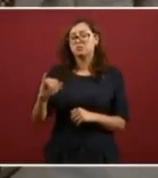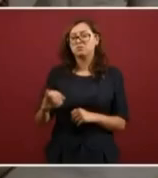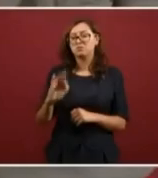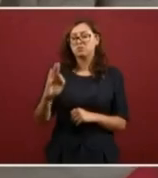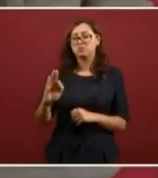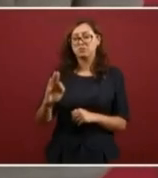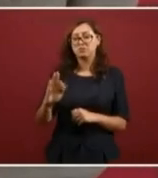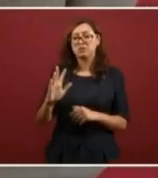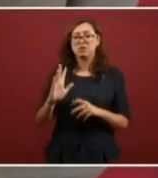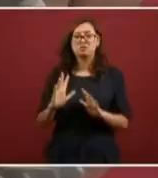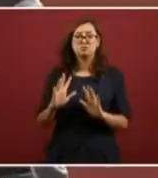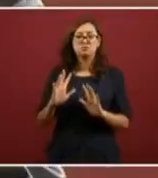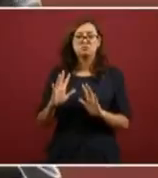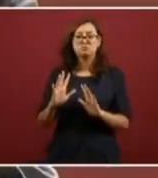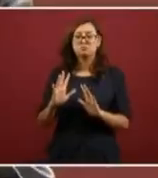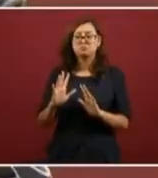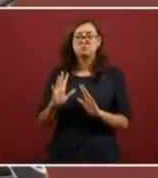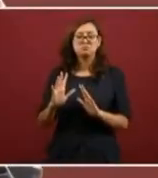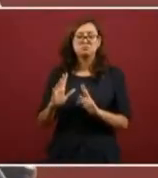y ya hay